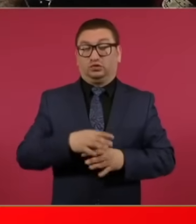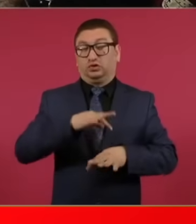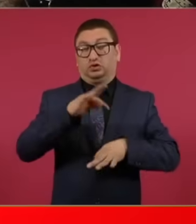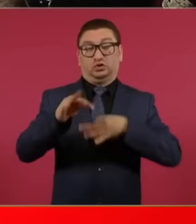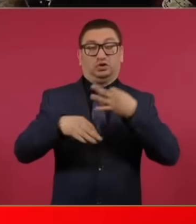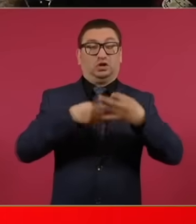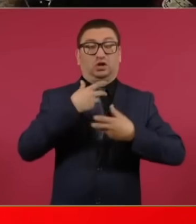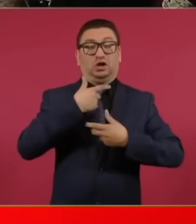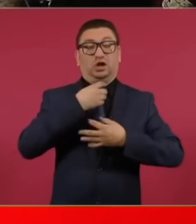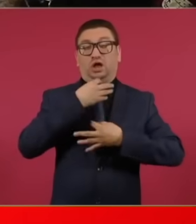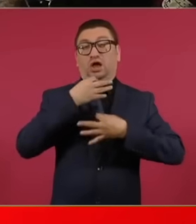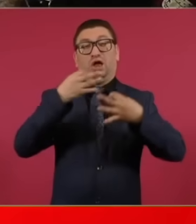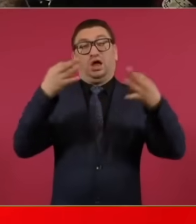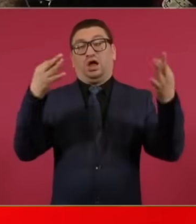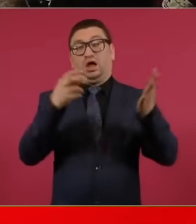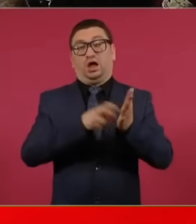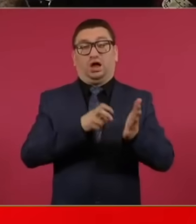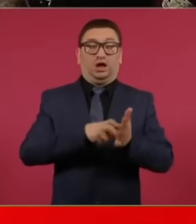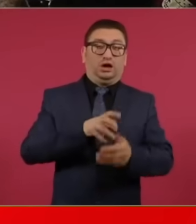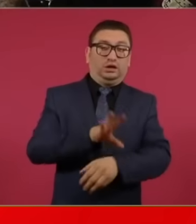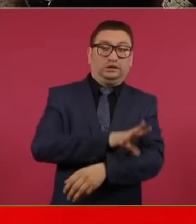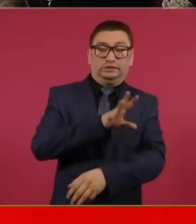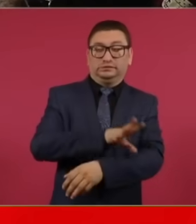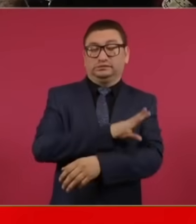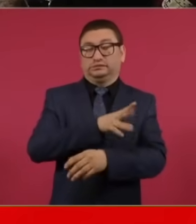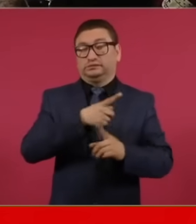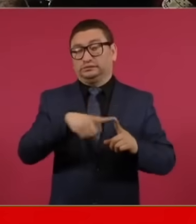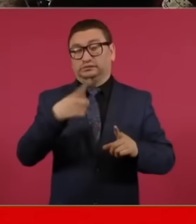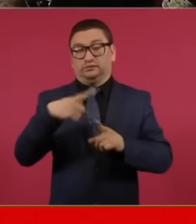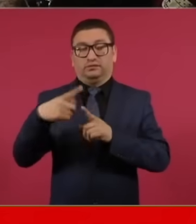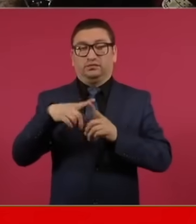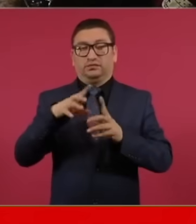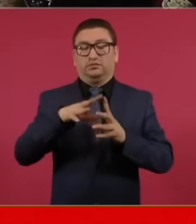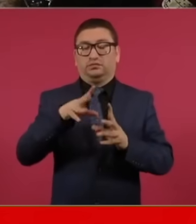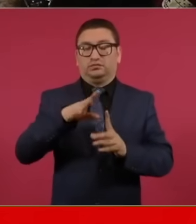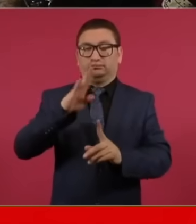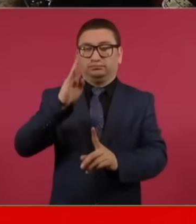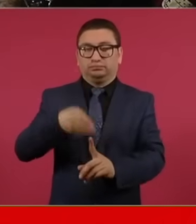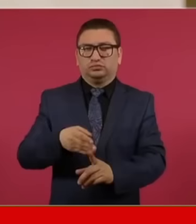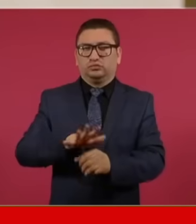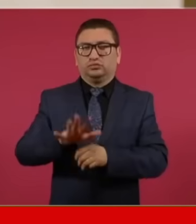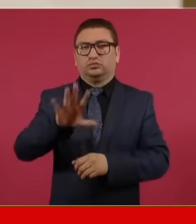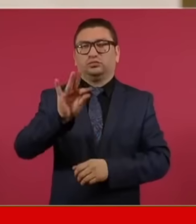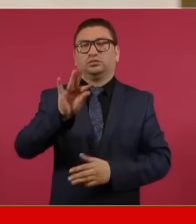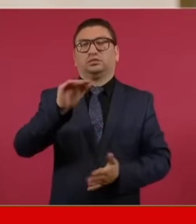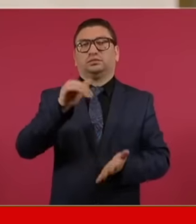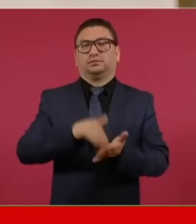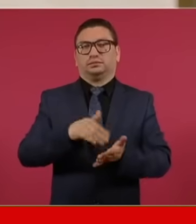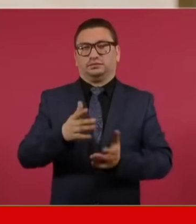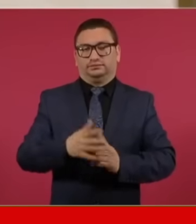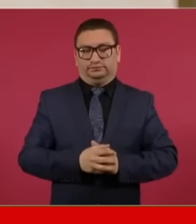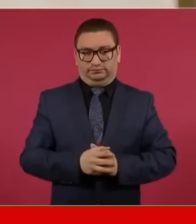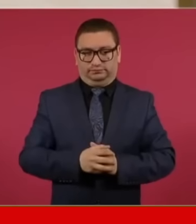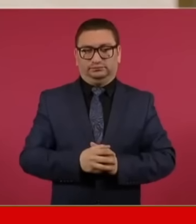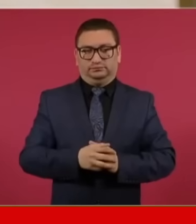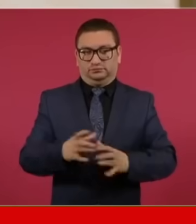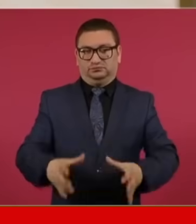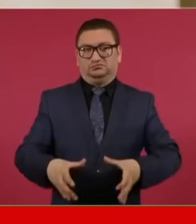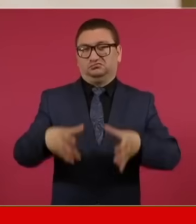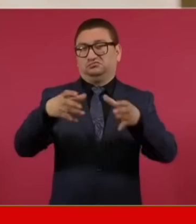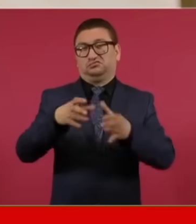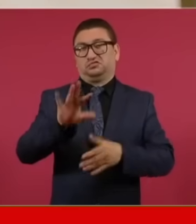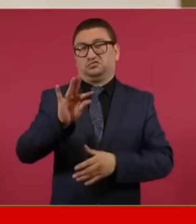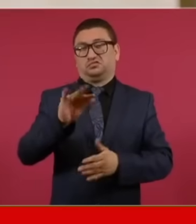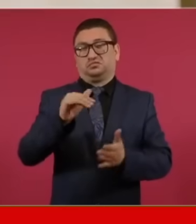escándalo de la reforma energética se reduce a eso, a 40 mil barriles